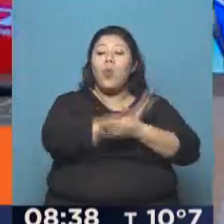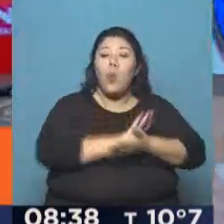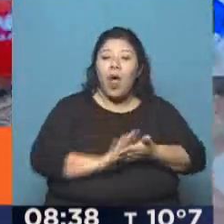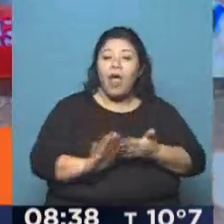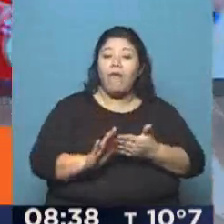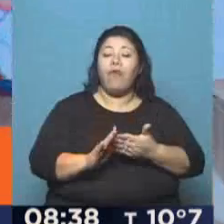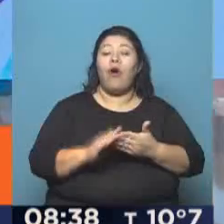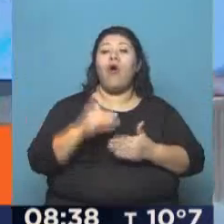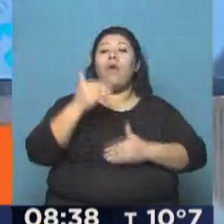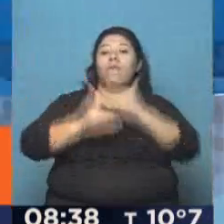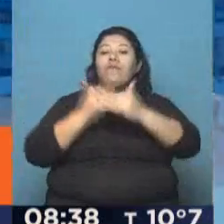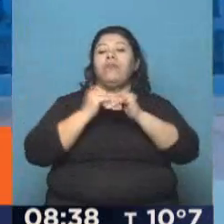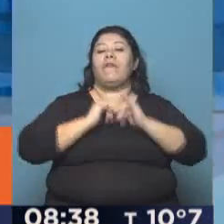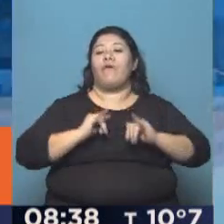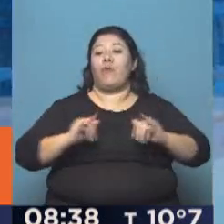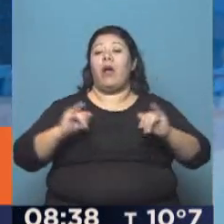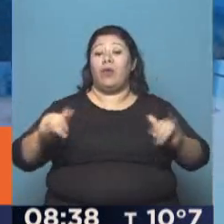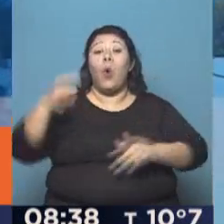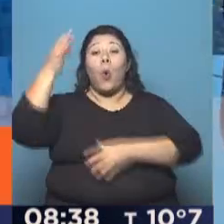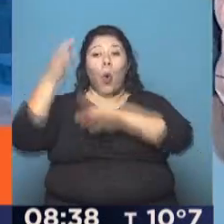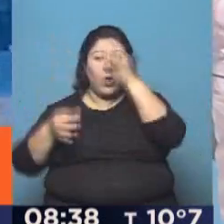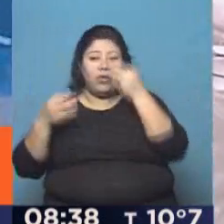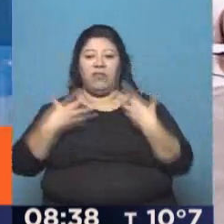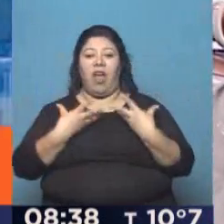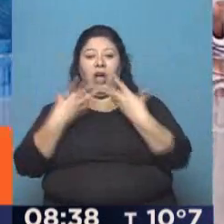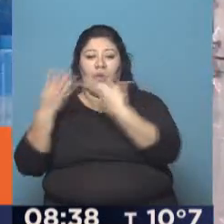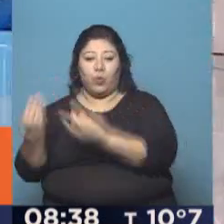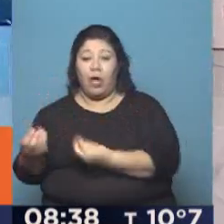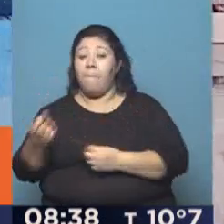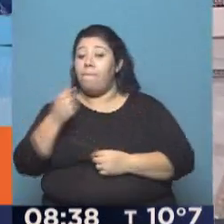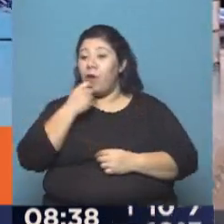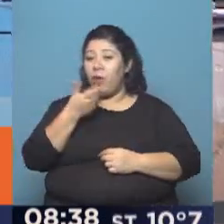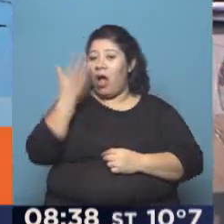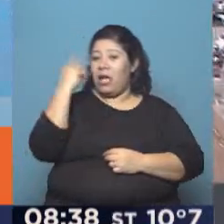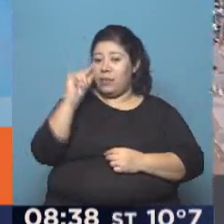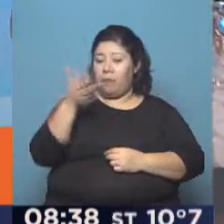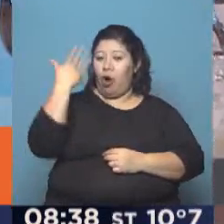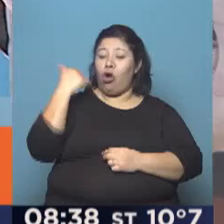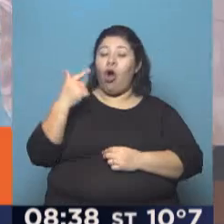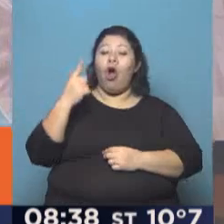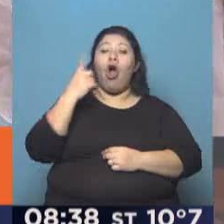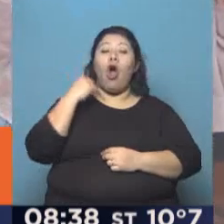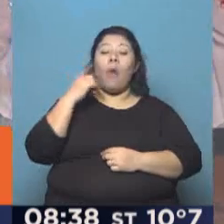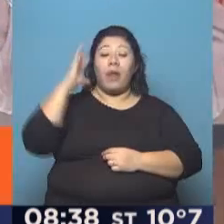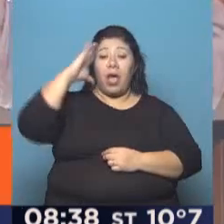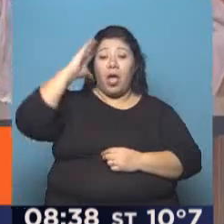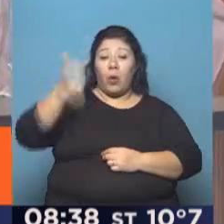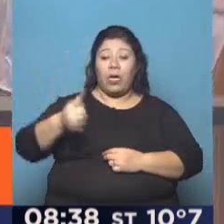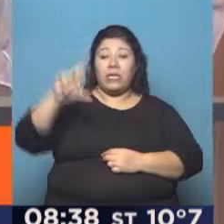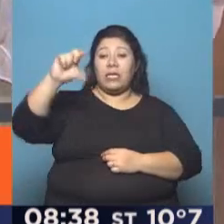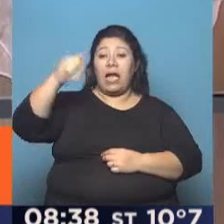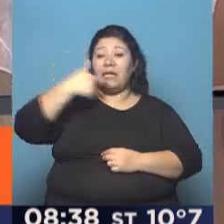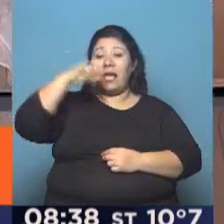produciendo informa que a la justicia le sirven hace poquitos días cuando el juez casanelo decile citar a todos los hijos de